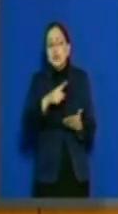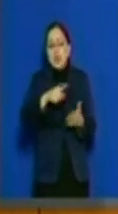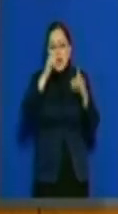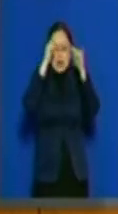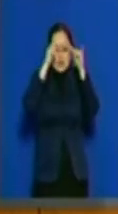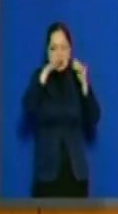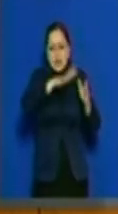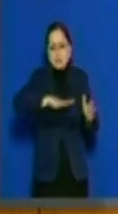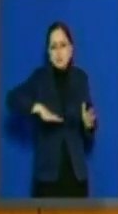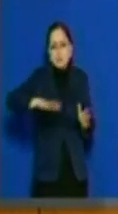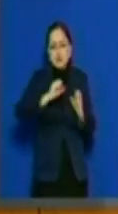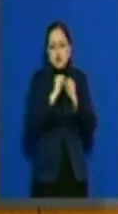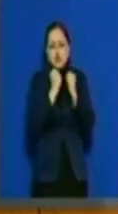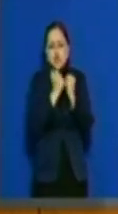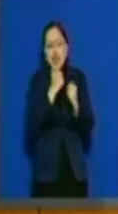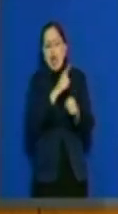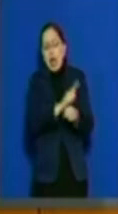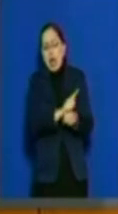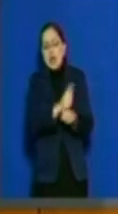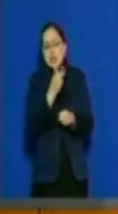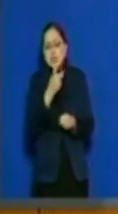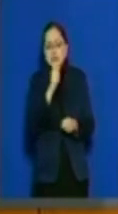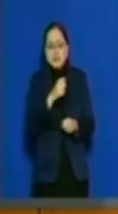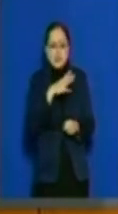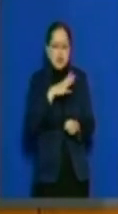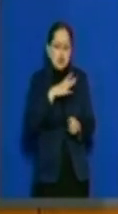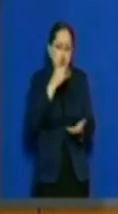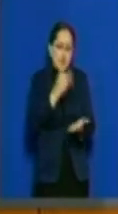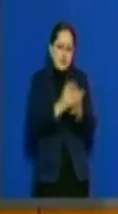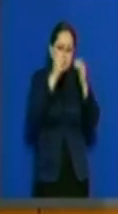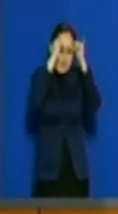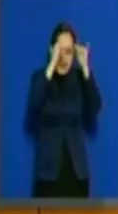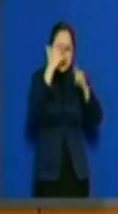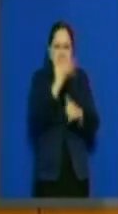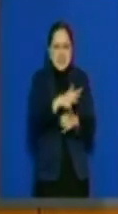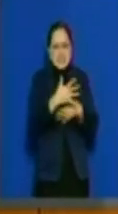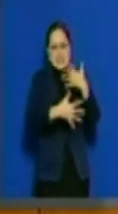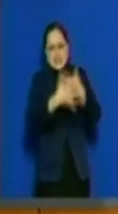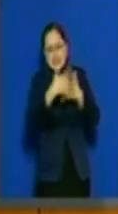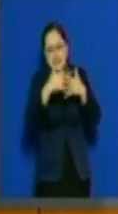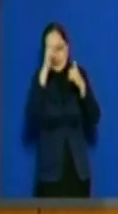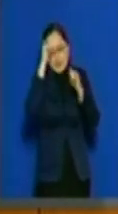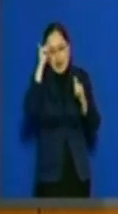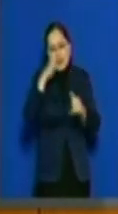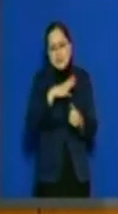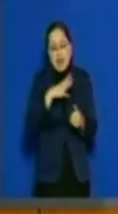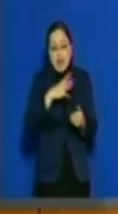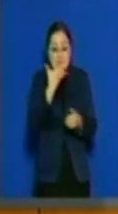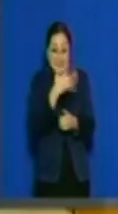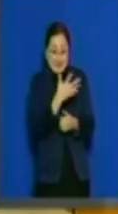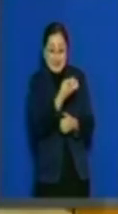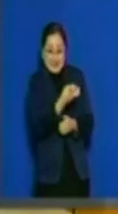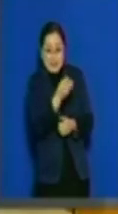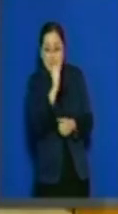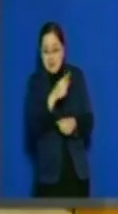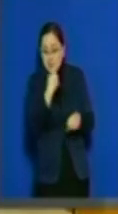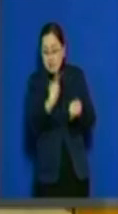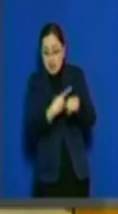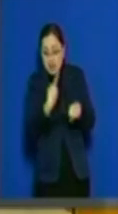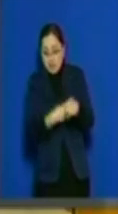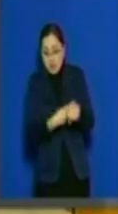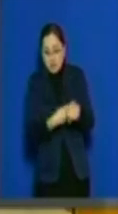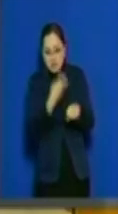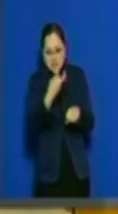social, el establo que tiene 10 o 15 vacas, las 10 o 15 están tuberculosas, va a desaparecer